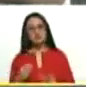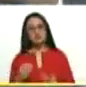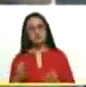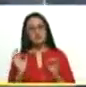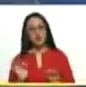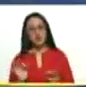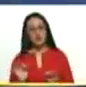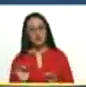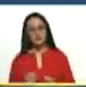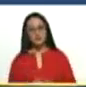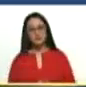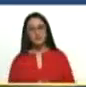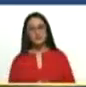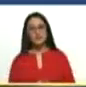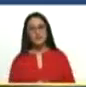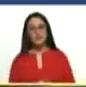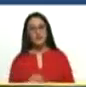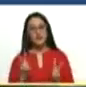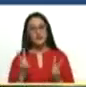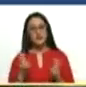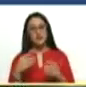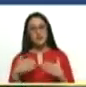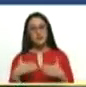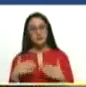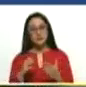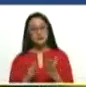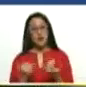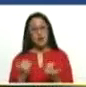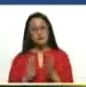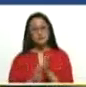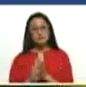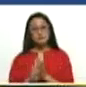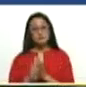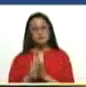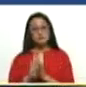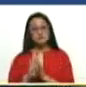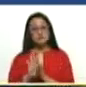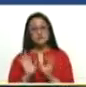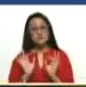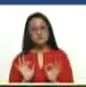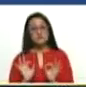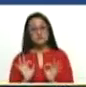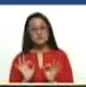De hecho, nuestro volumen comercial ha ido creciendo, logrando